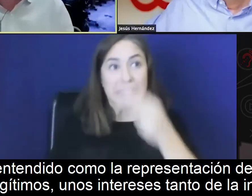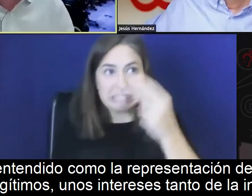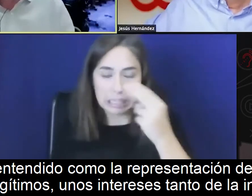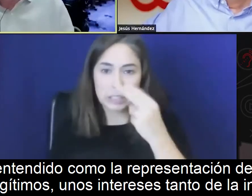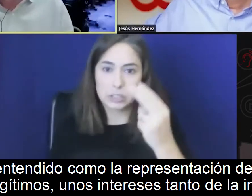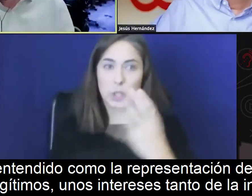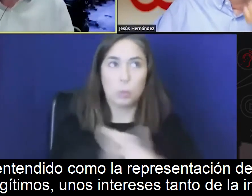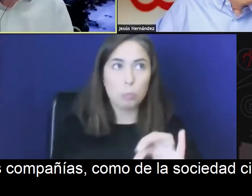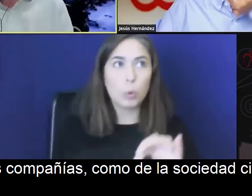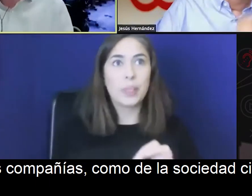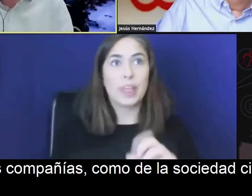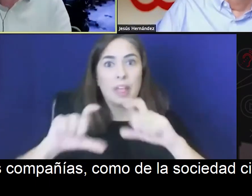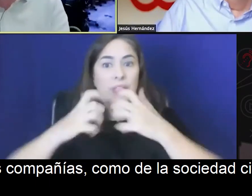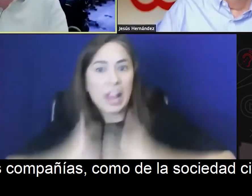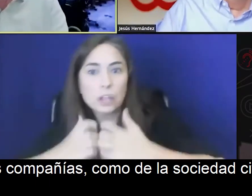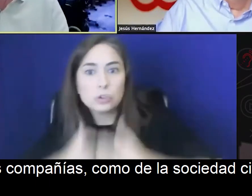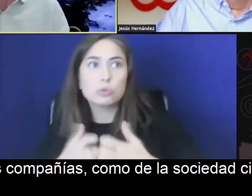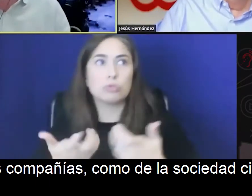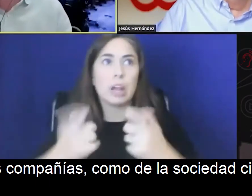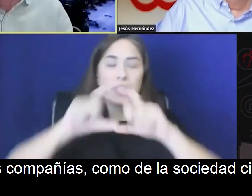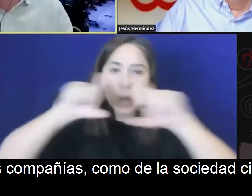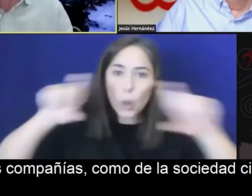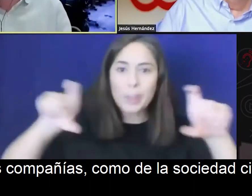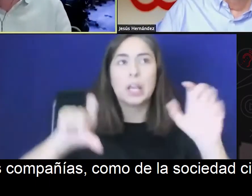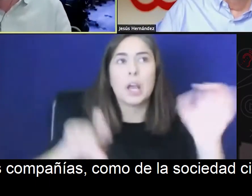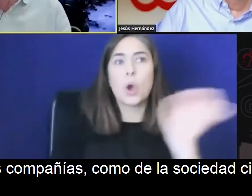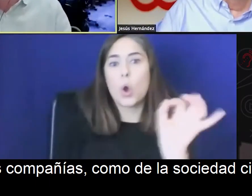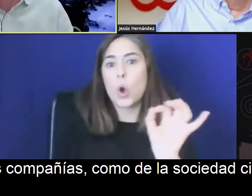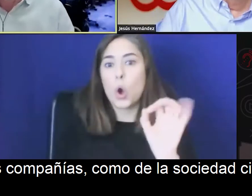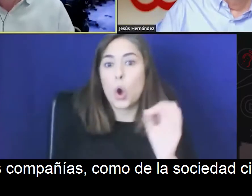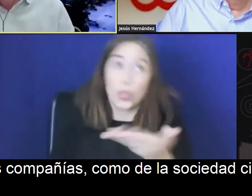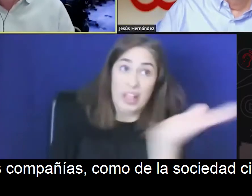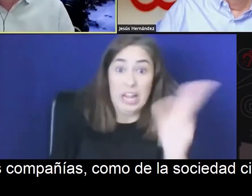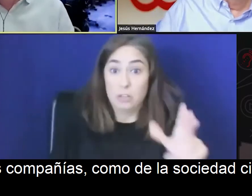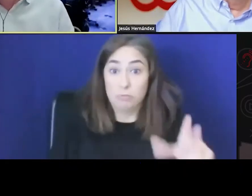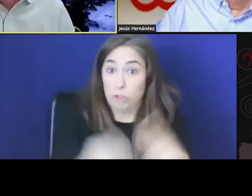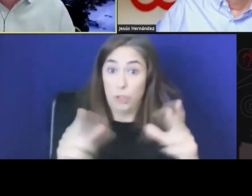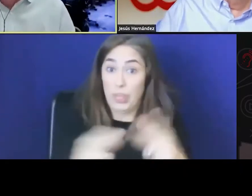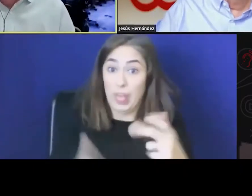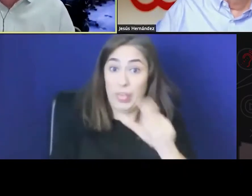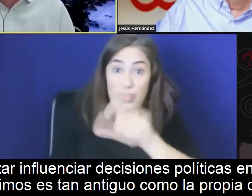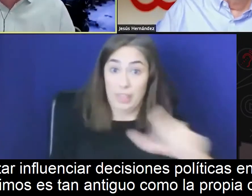puede ser tanto de la industria, de las compañías, como de la sociedad civil. Entonces,